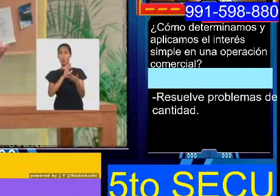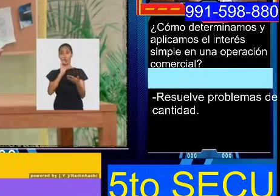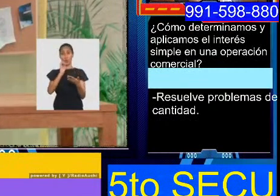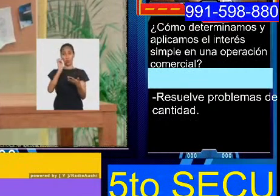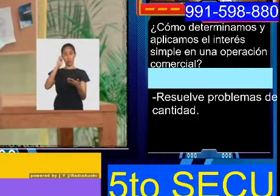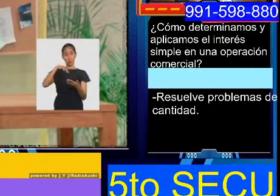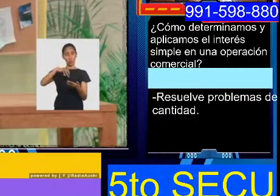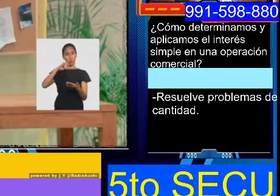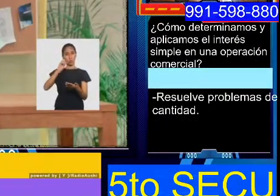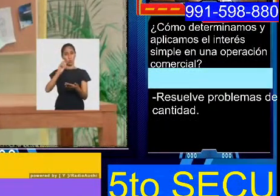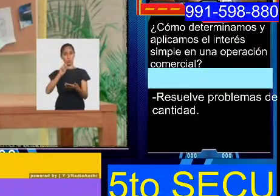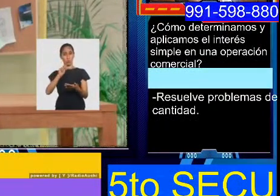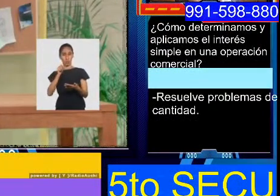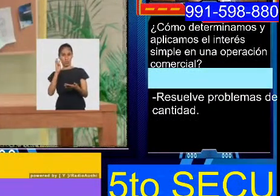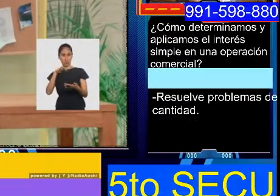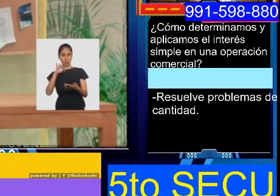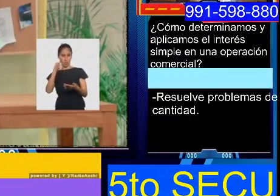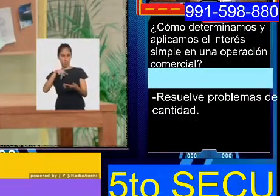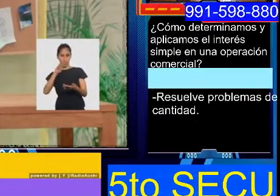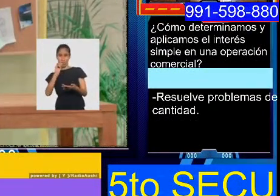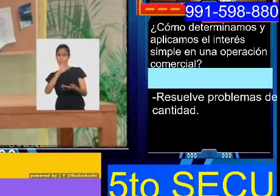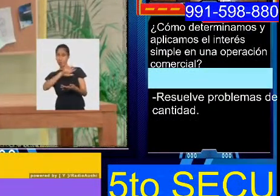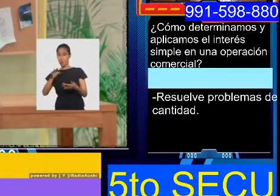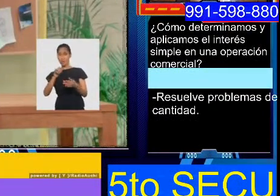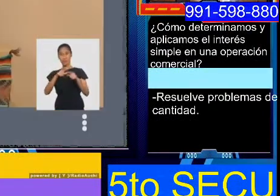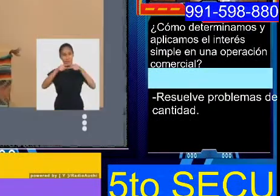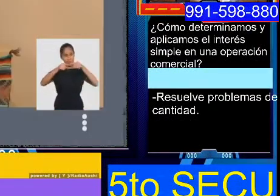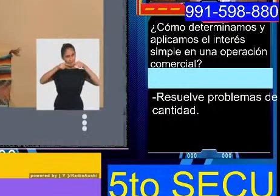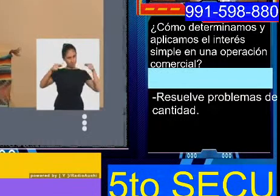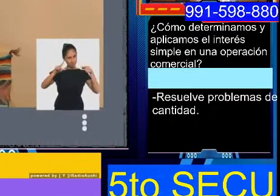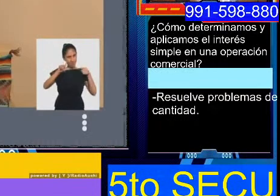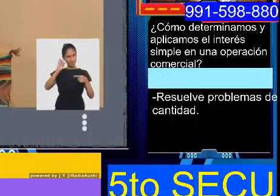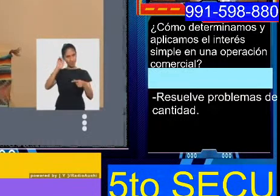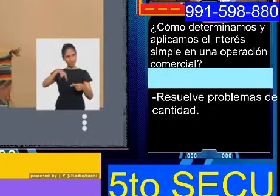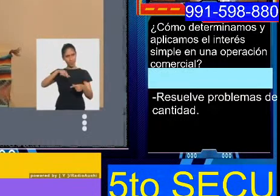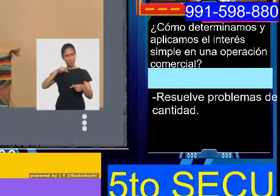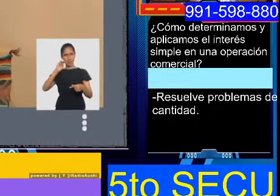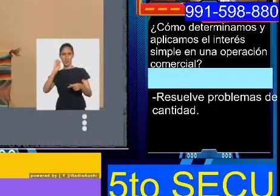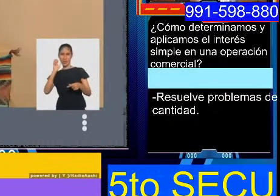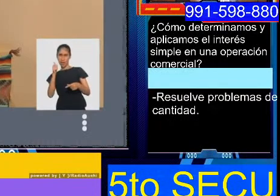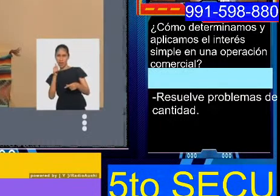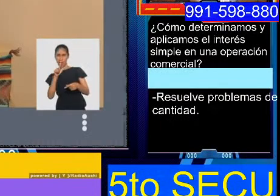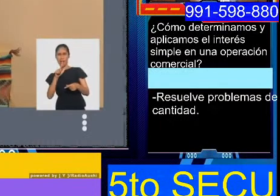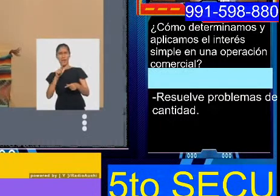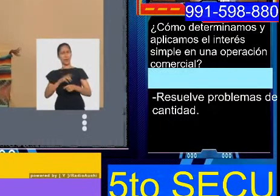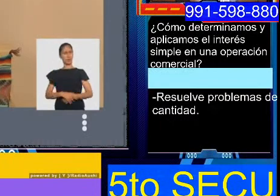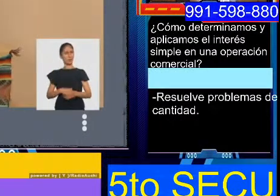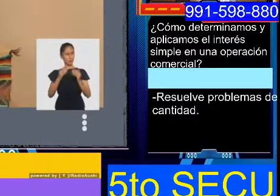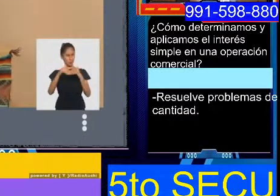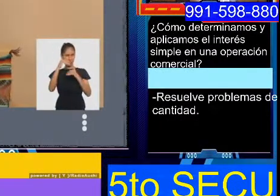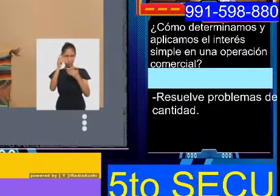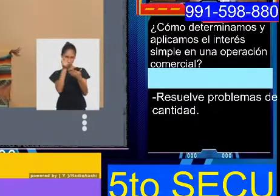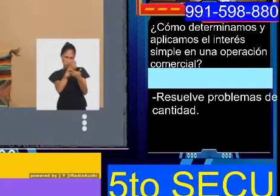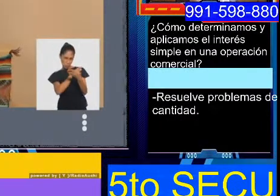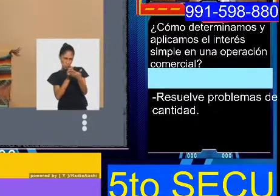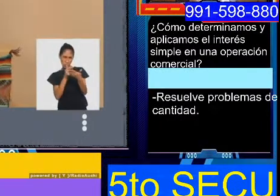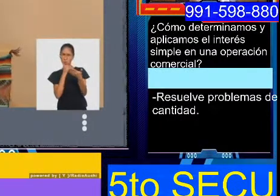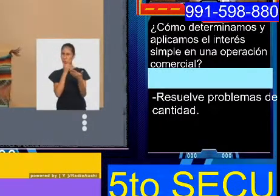es lineal o directamente proporcional entre estas variables. Y si resolviéramos la situación